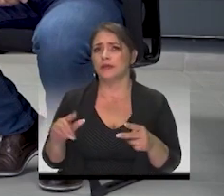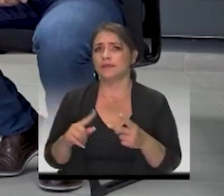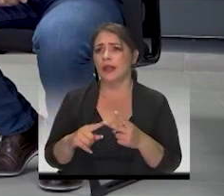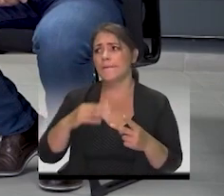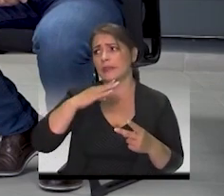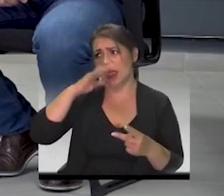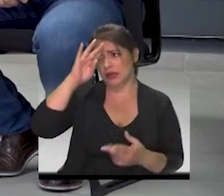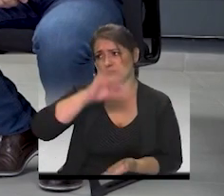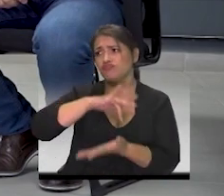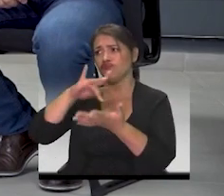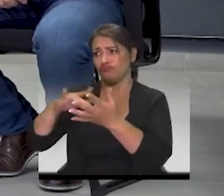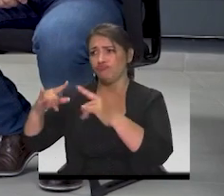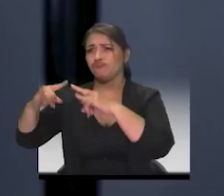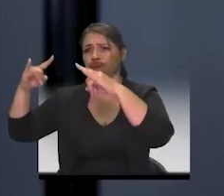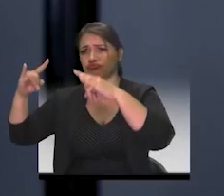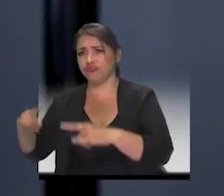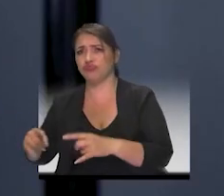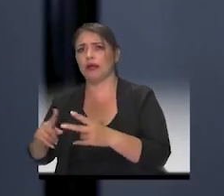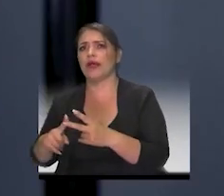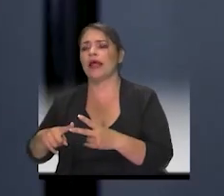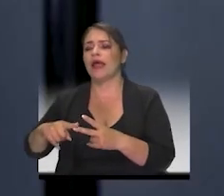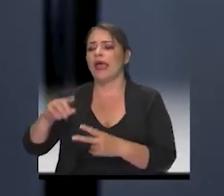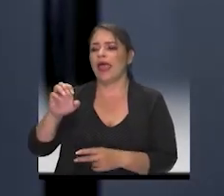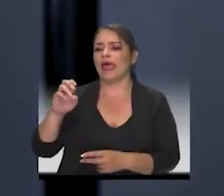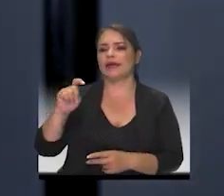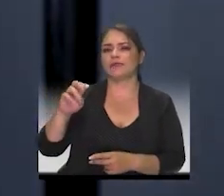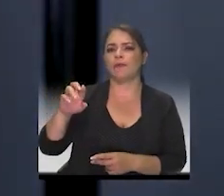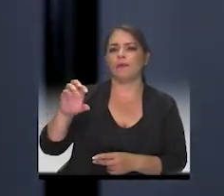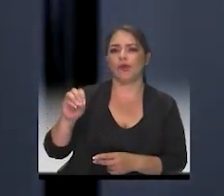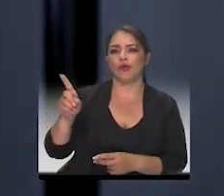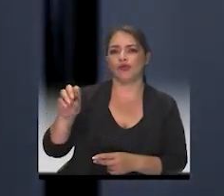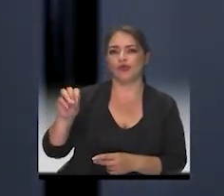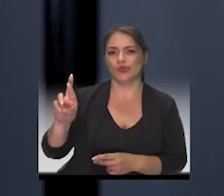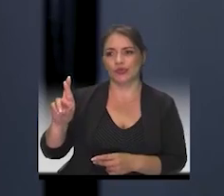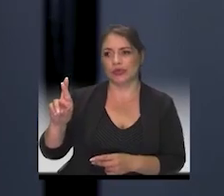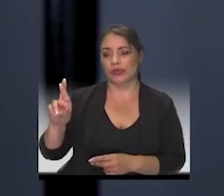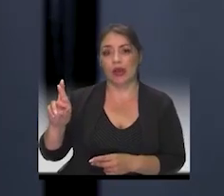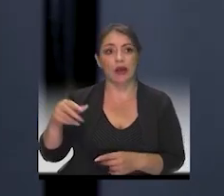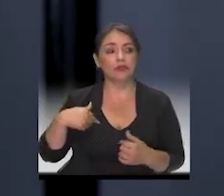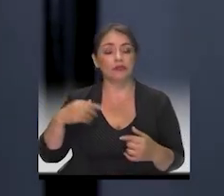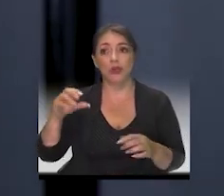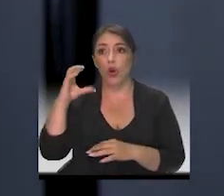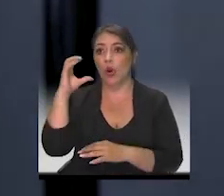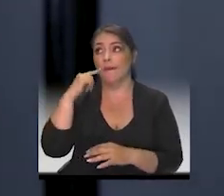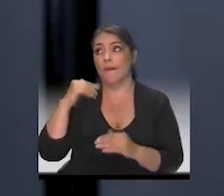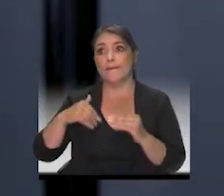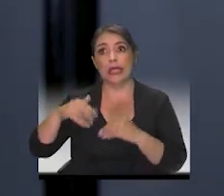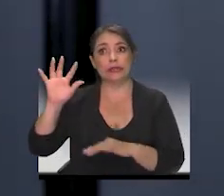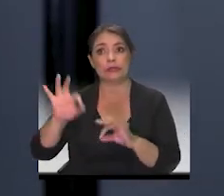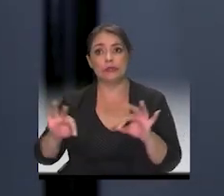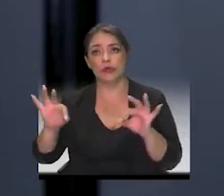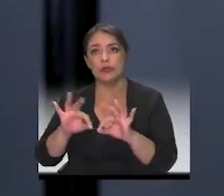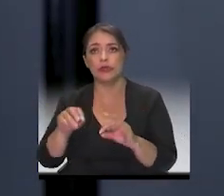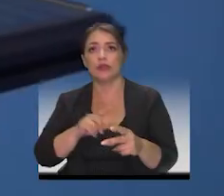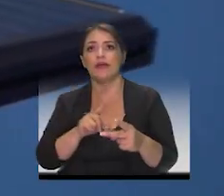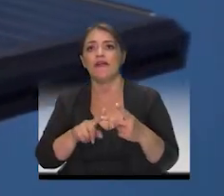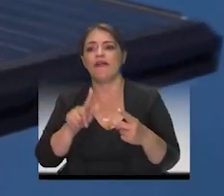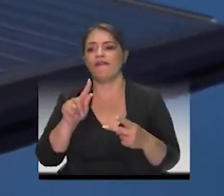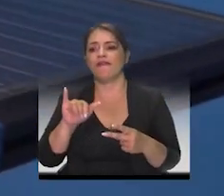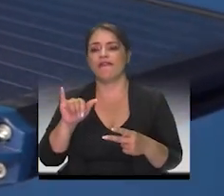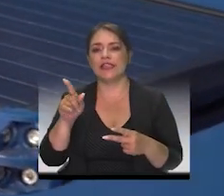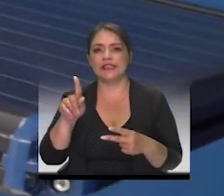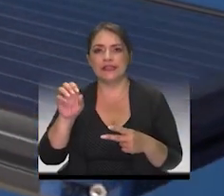Medellín, como es Expo Solar, que es una de las ferias más grandes de energía solar en Colombia. Hemos participado en FICE,